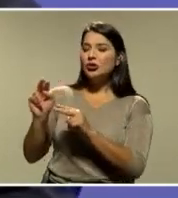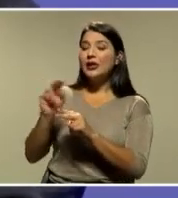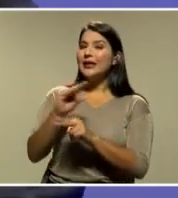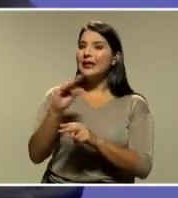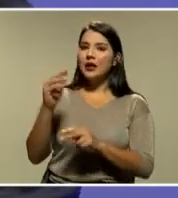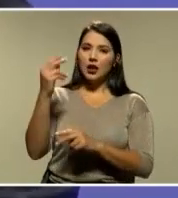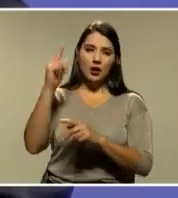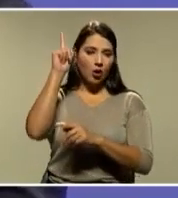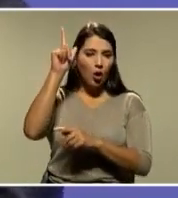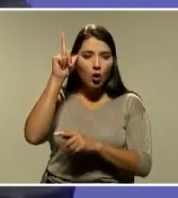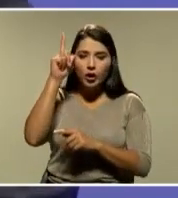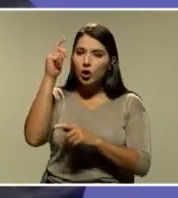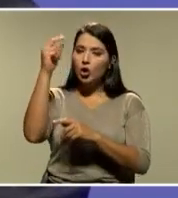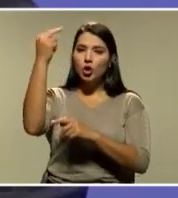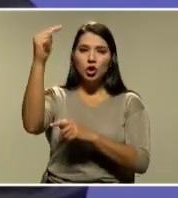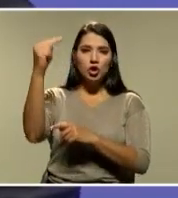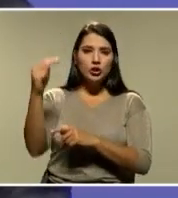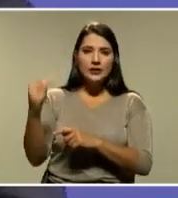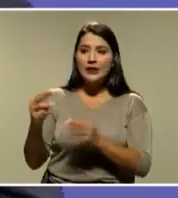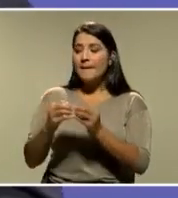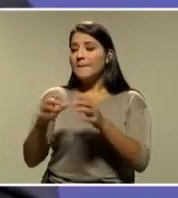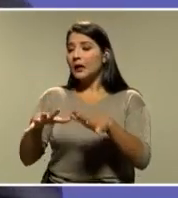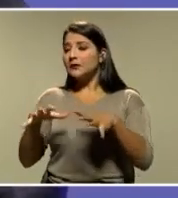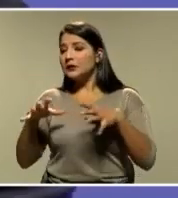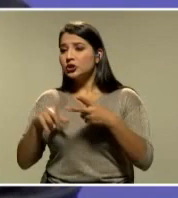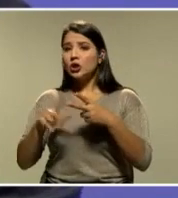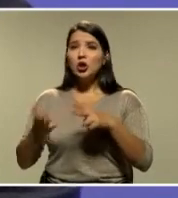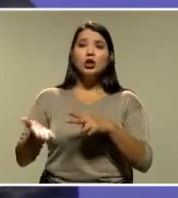obviamente, los titulares decían, aumenta las tensiones,